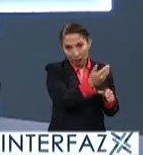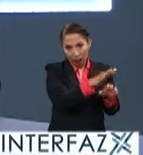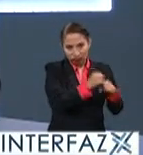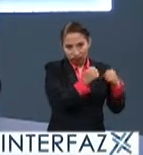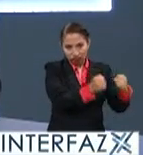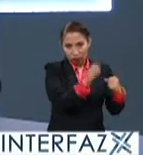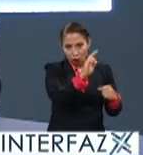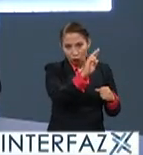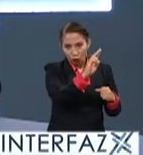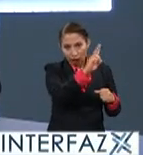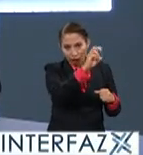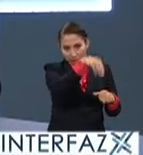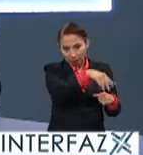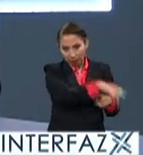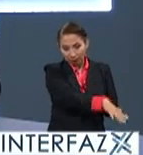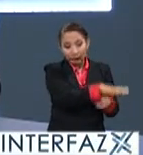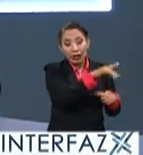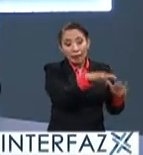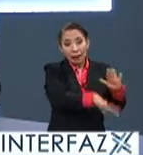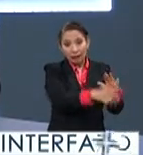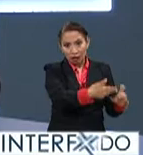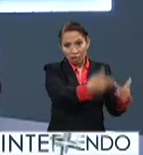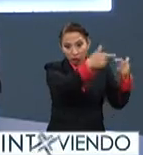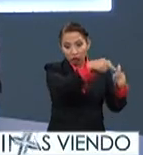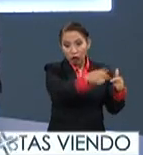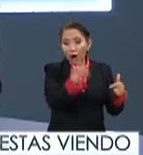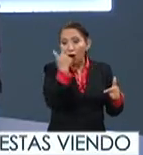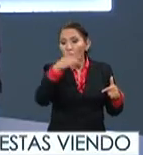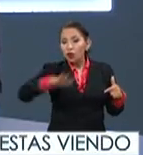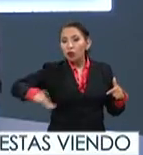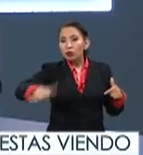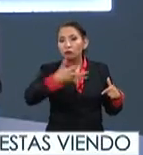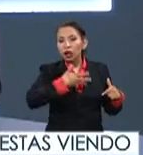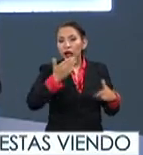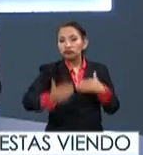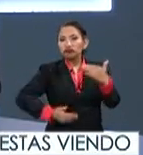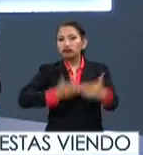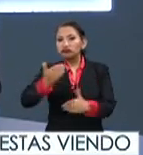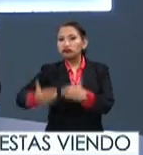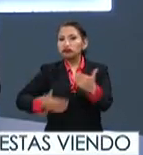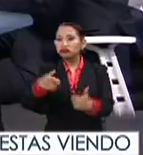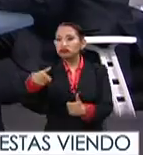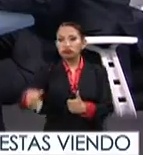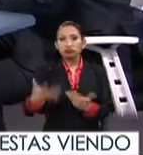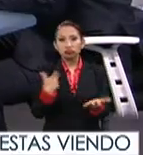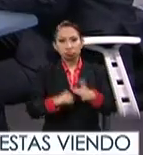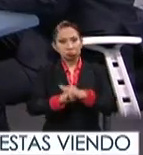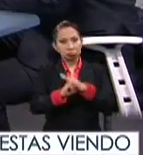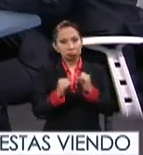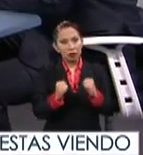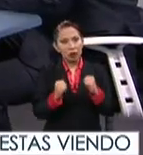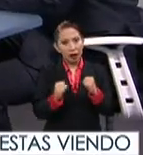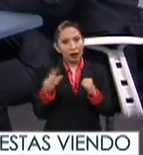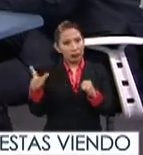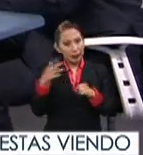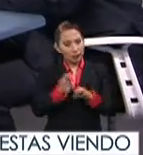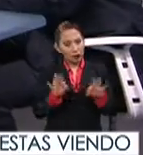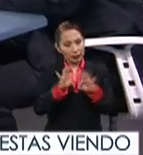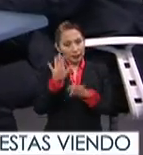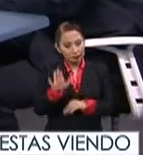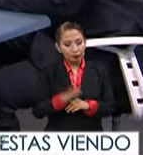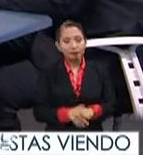más fuertes de la universidad. Con esas bases, los estudiantes tienen un desarrollo sólido en este aspecto